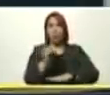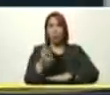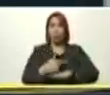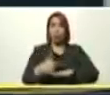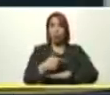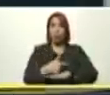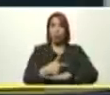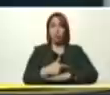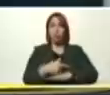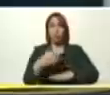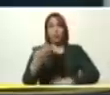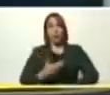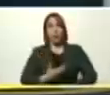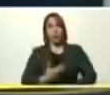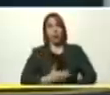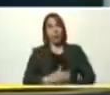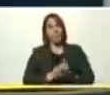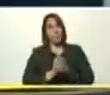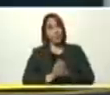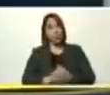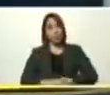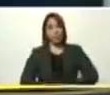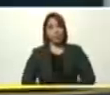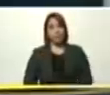gobernaciones y alcaldías, compañeros y compañeras.